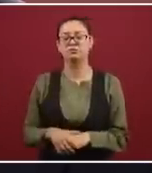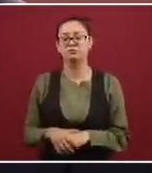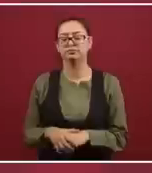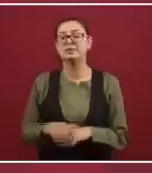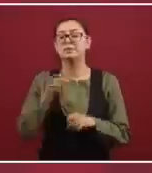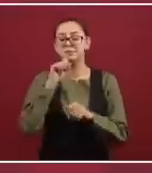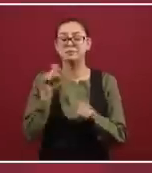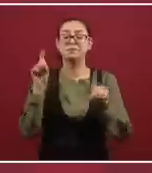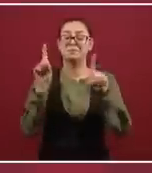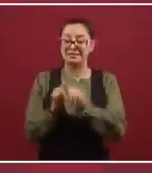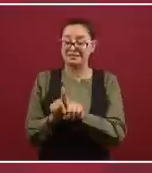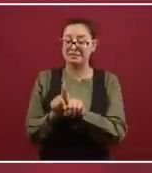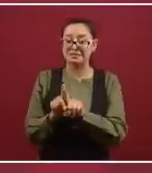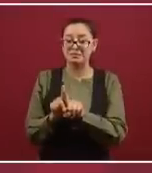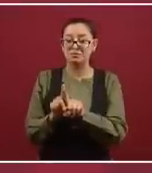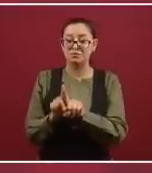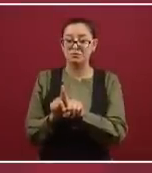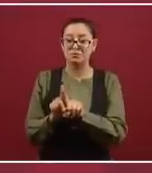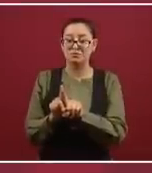afecta claramente de manera